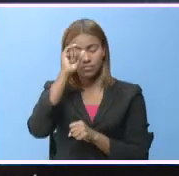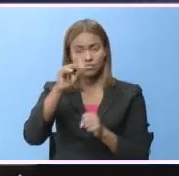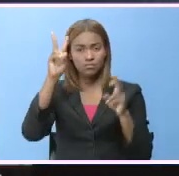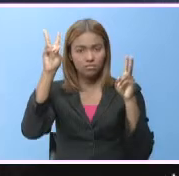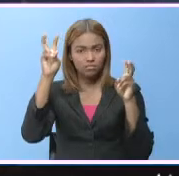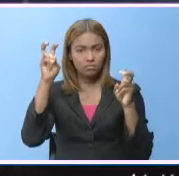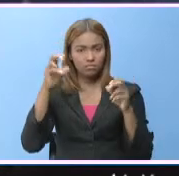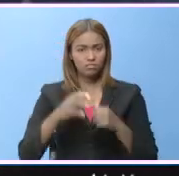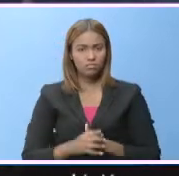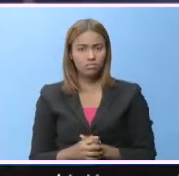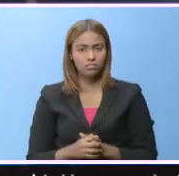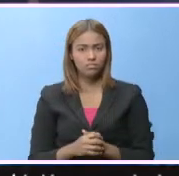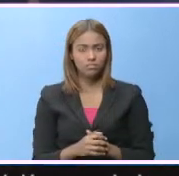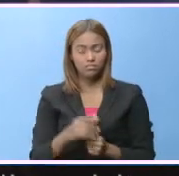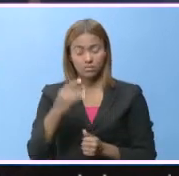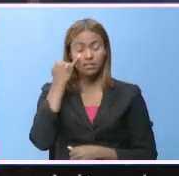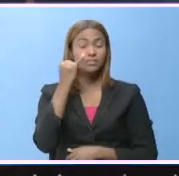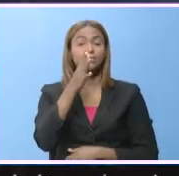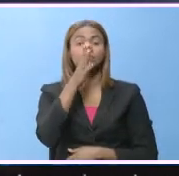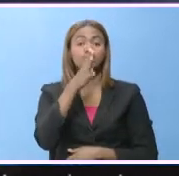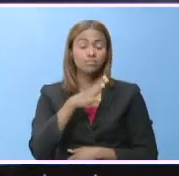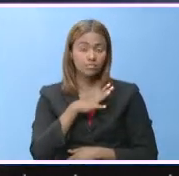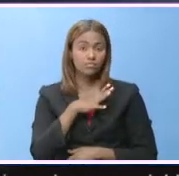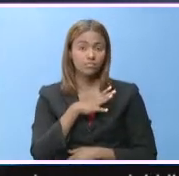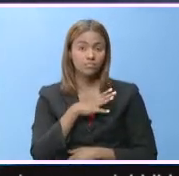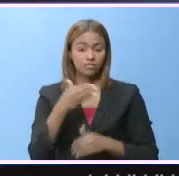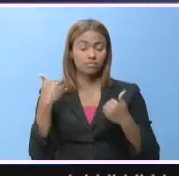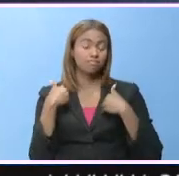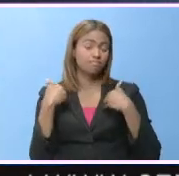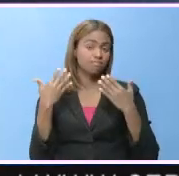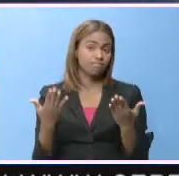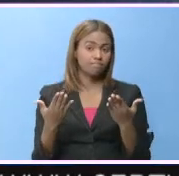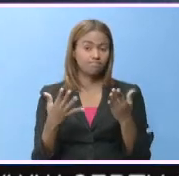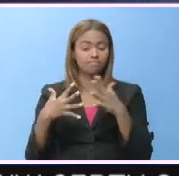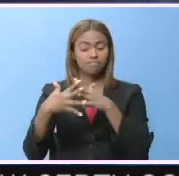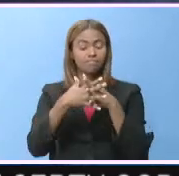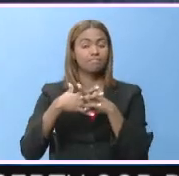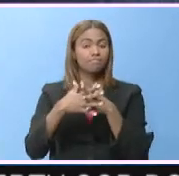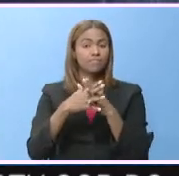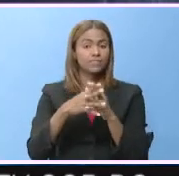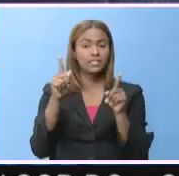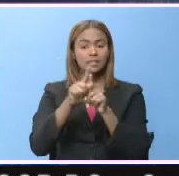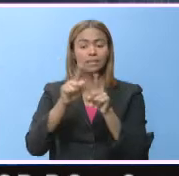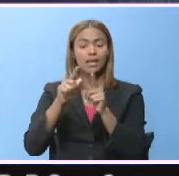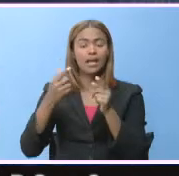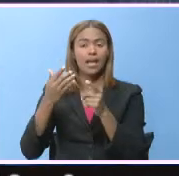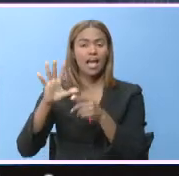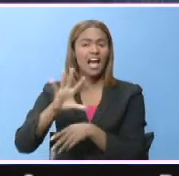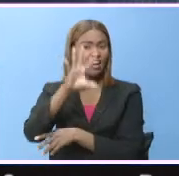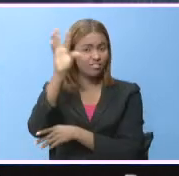sentido. Es decir, las mujeres, tanto en América Latina como en África, República